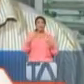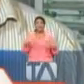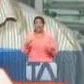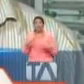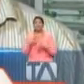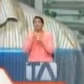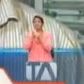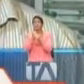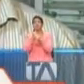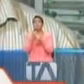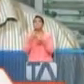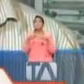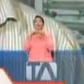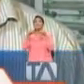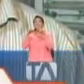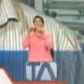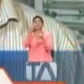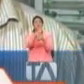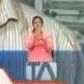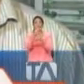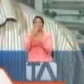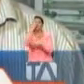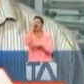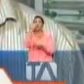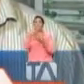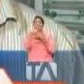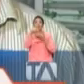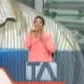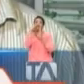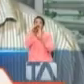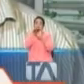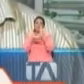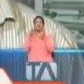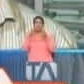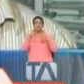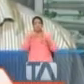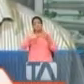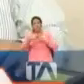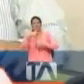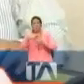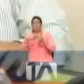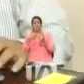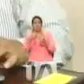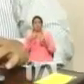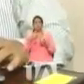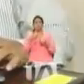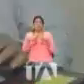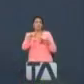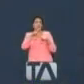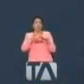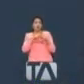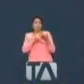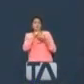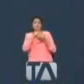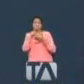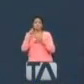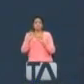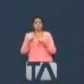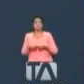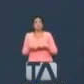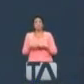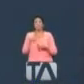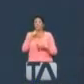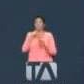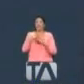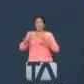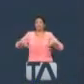se puede traer mayor producto porque el costo va bajando, es así mismo. No se puede vender a mejor precio. Haciendo cuentas, el mes pasado, por un contenedor